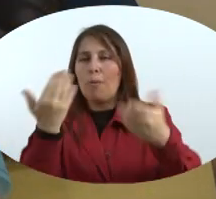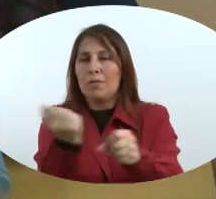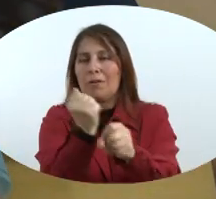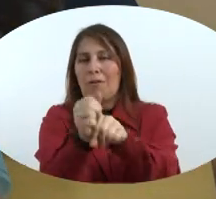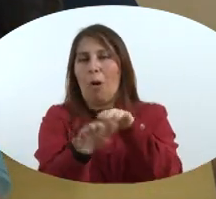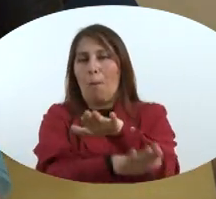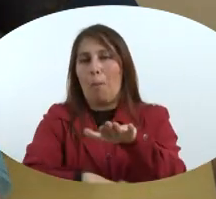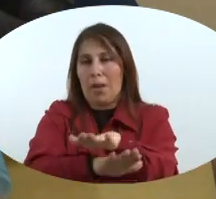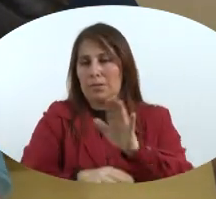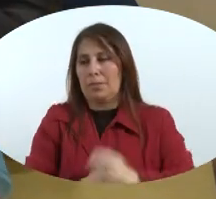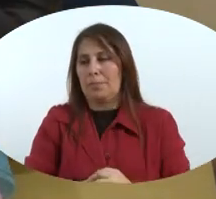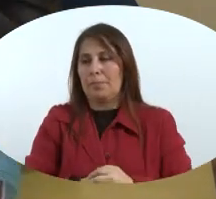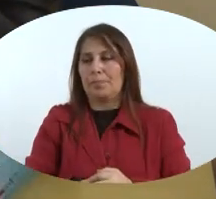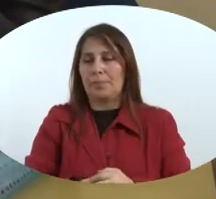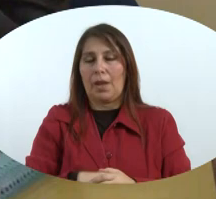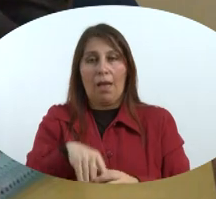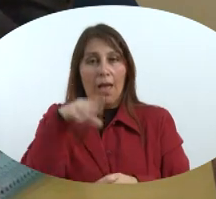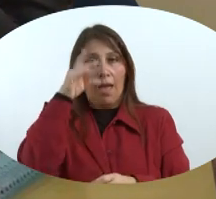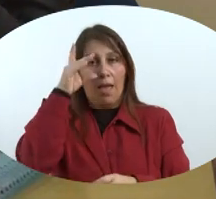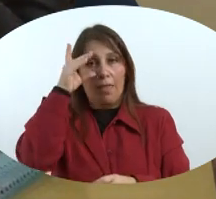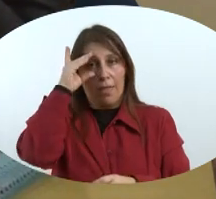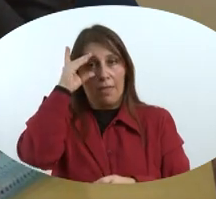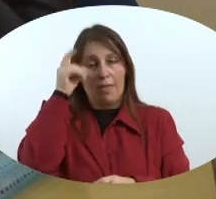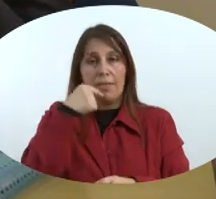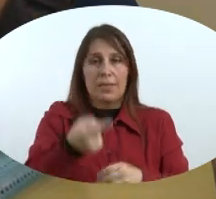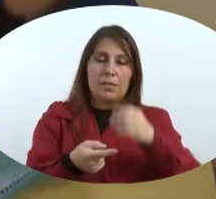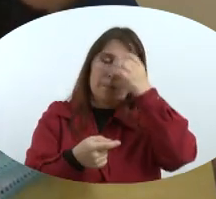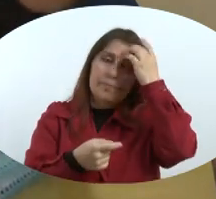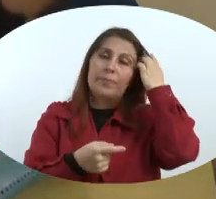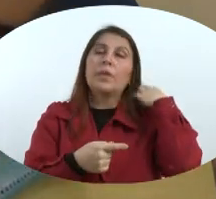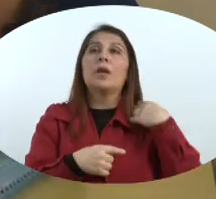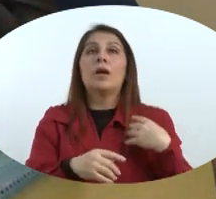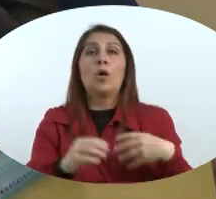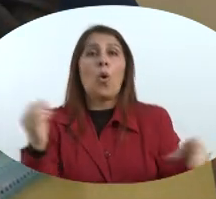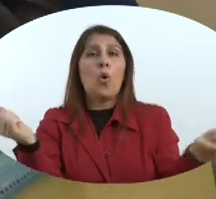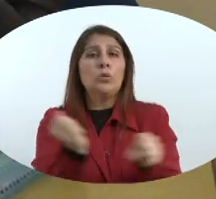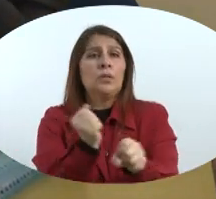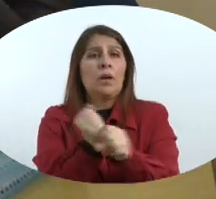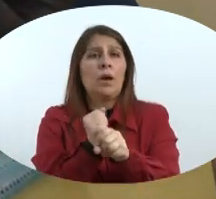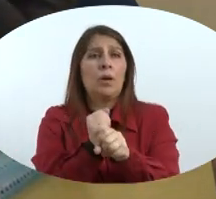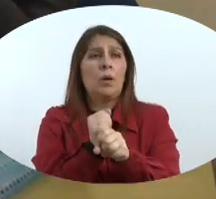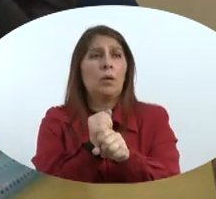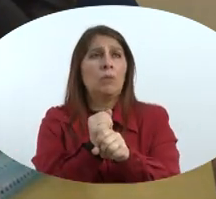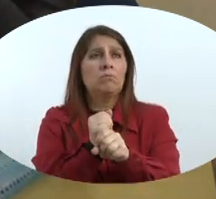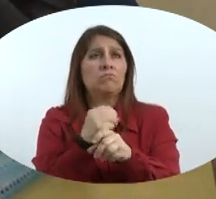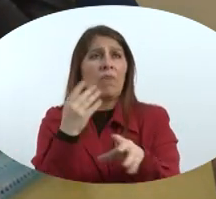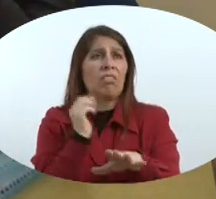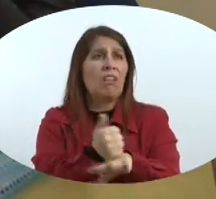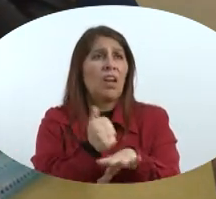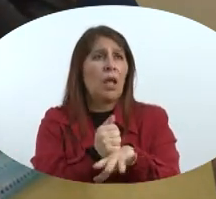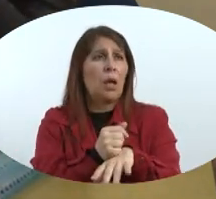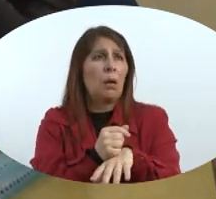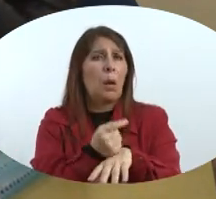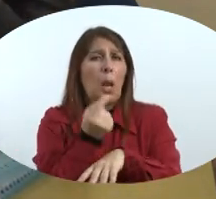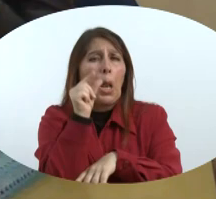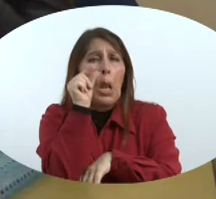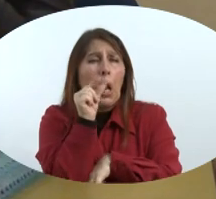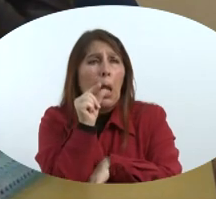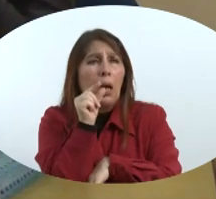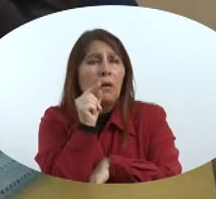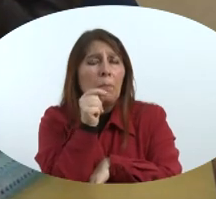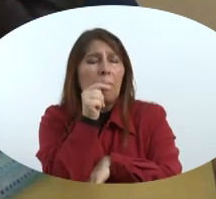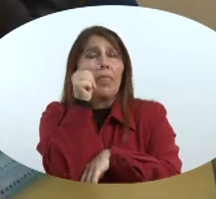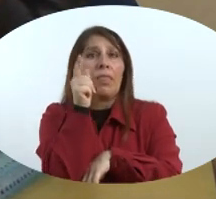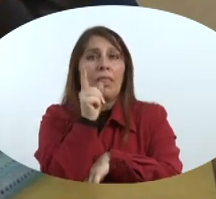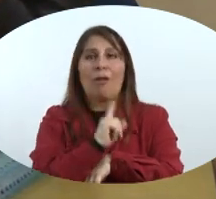una cosa que quisiera agregar también y es que ninguna tarea es pequeña y hasta hoy es porque a veces decir